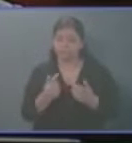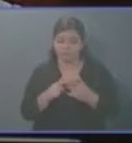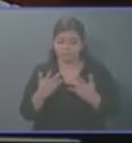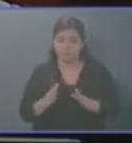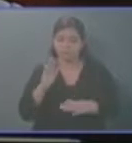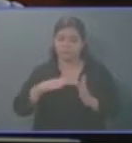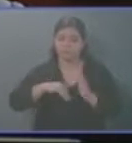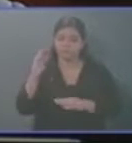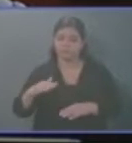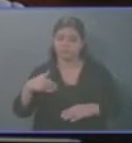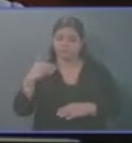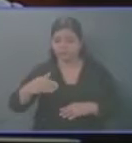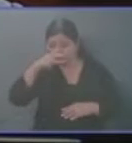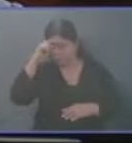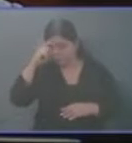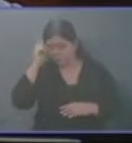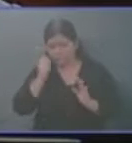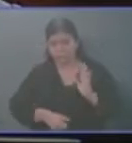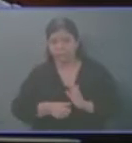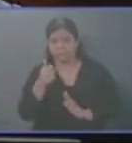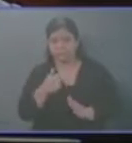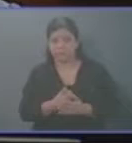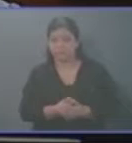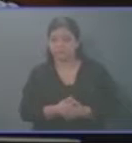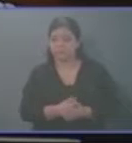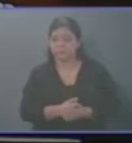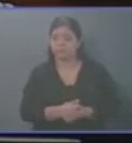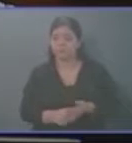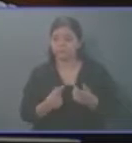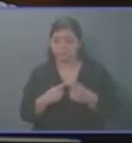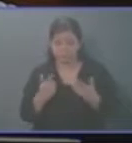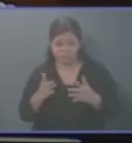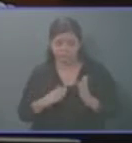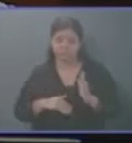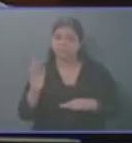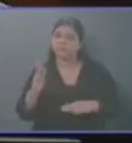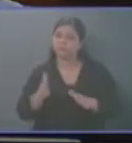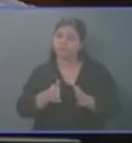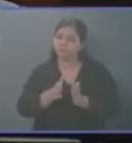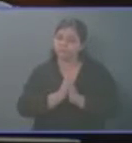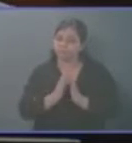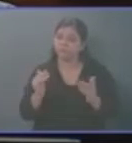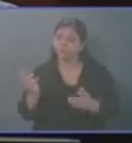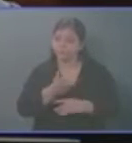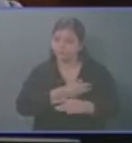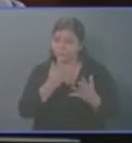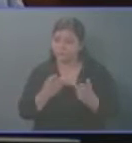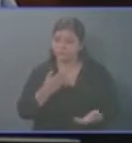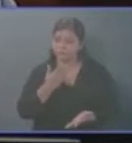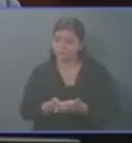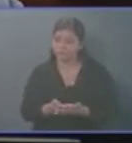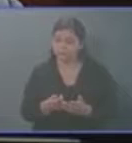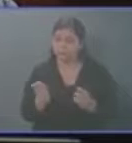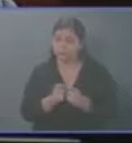sus años de trabajo, pues también tienen derechos sobre ellos y muchos lo están solicitando. Nosotros hicimos una propuesta,